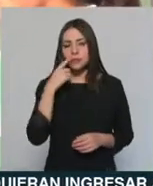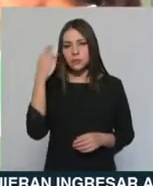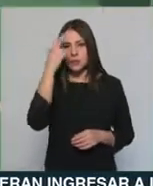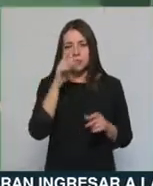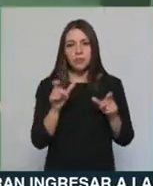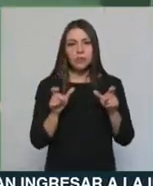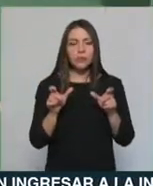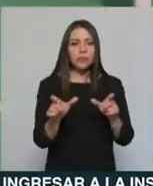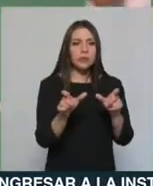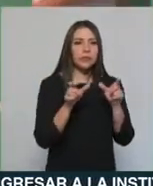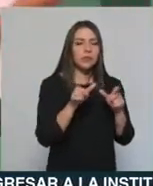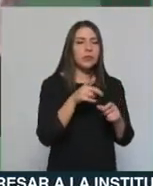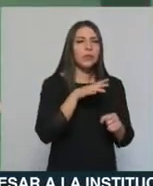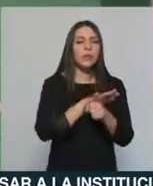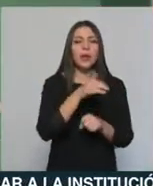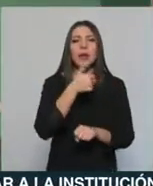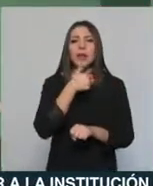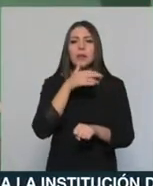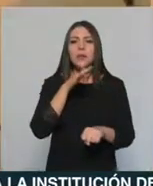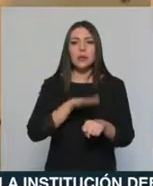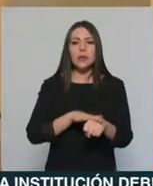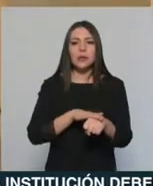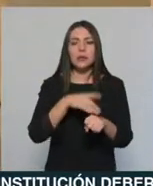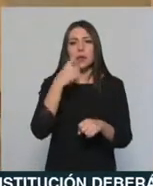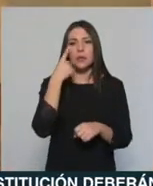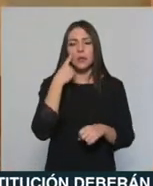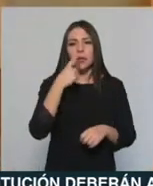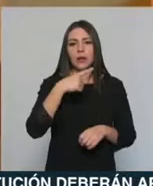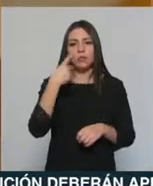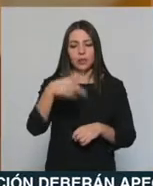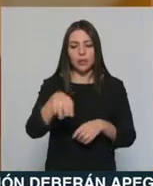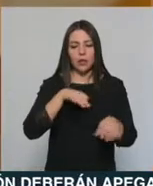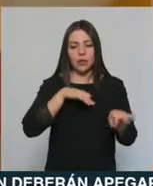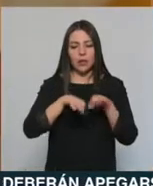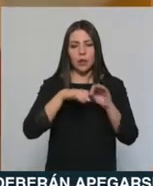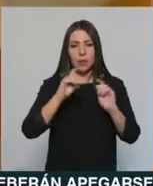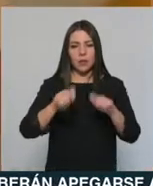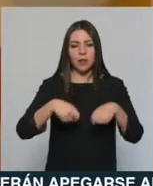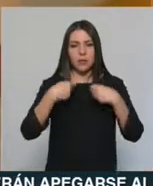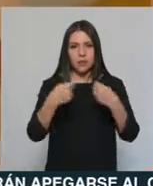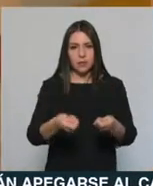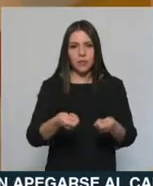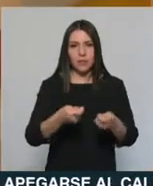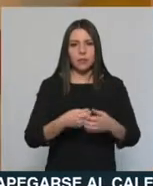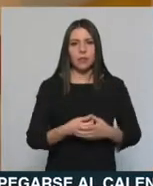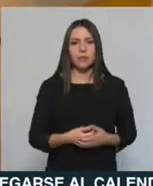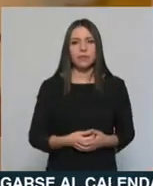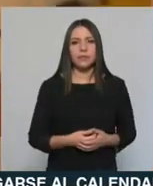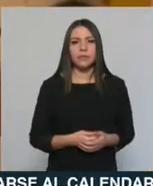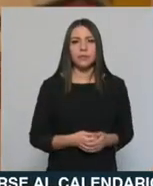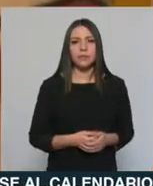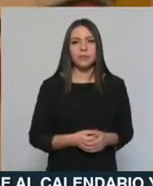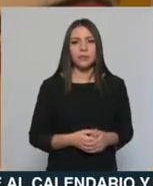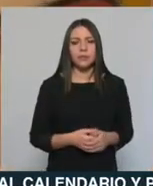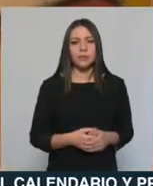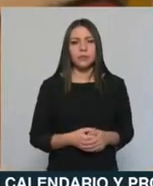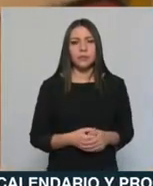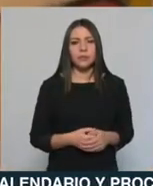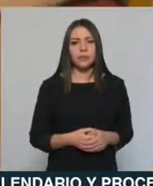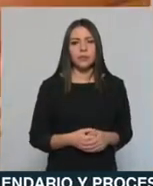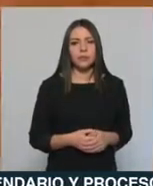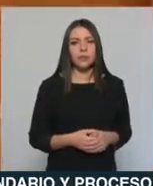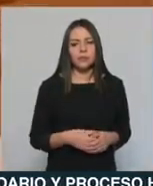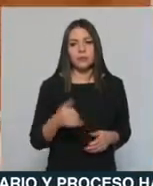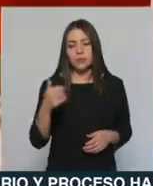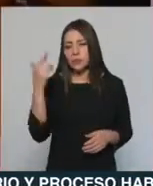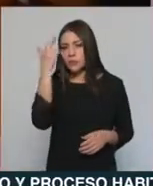los aspectos de administración de las condiciones de trabajo y, digamos, observar que